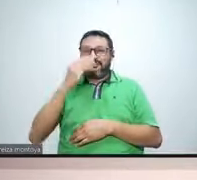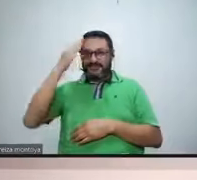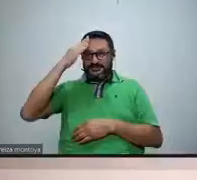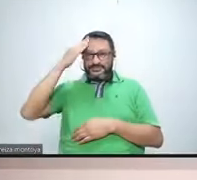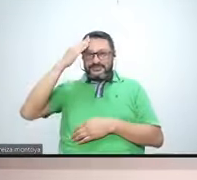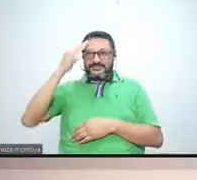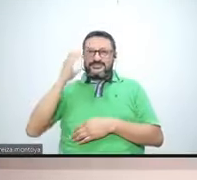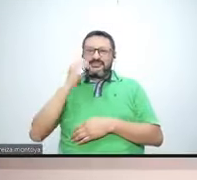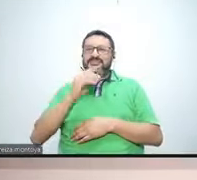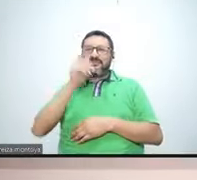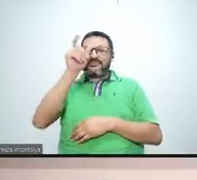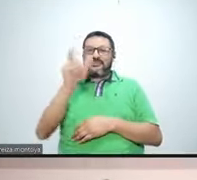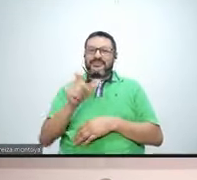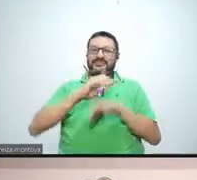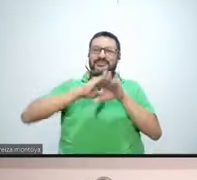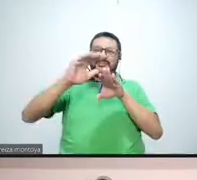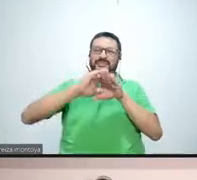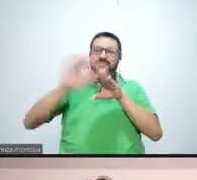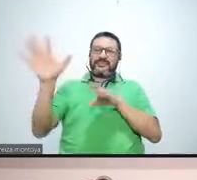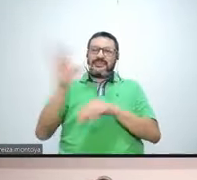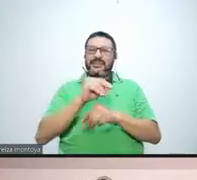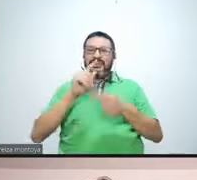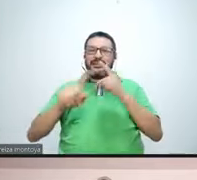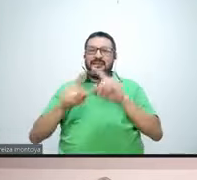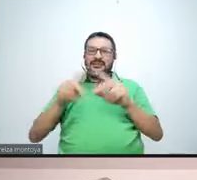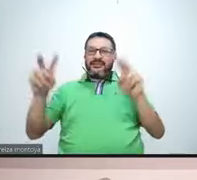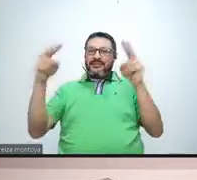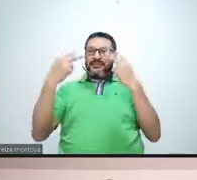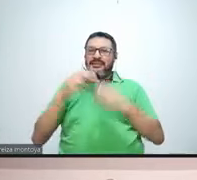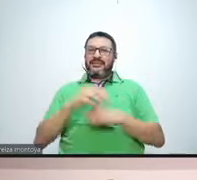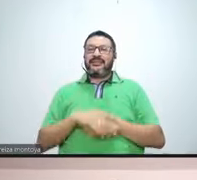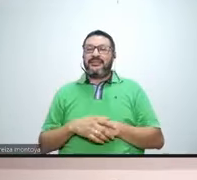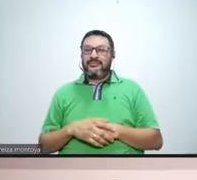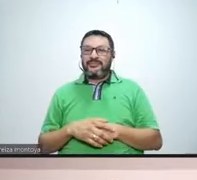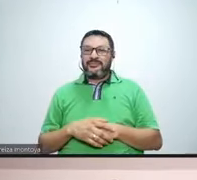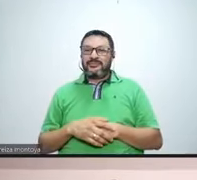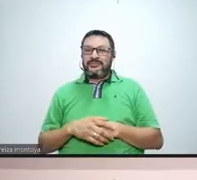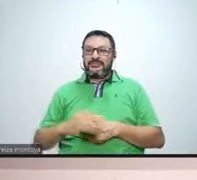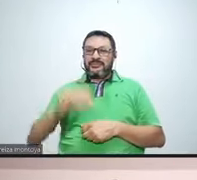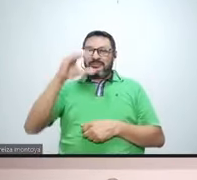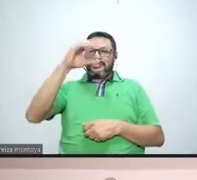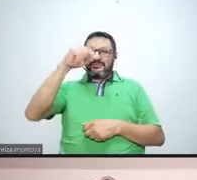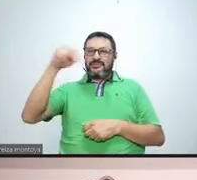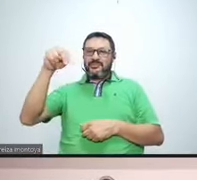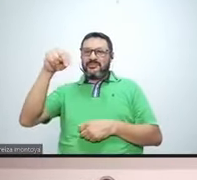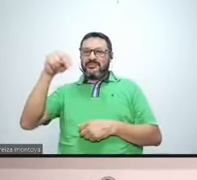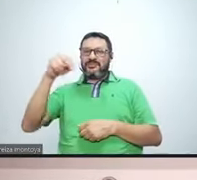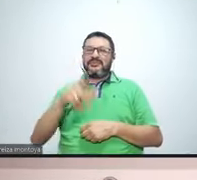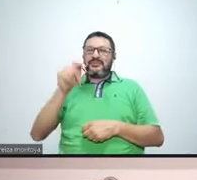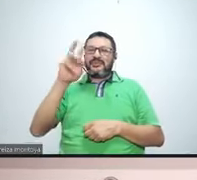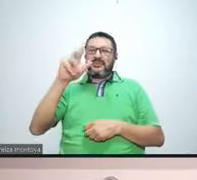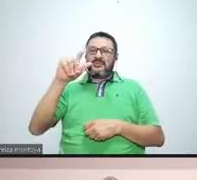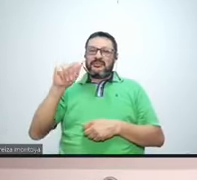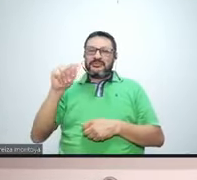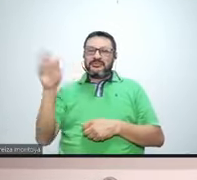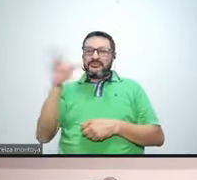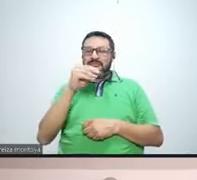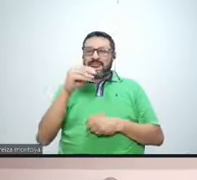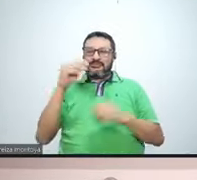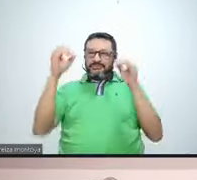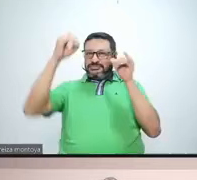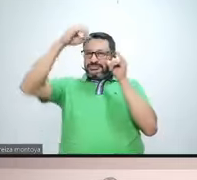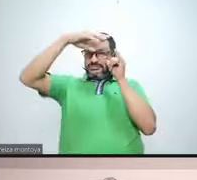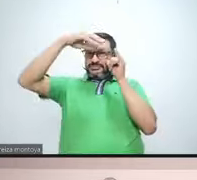nuestra invitada y a todos nuestros televidentes en CNC Florida Central, a todos nuestros televidentes acá en